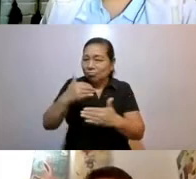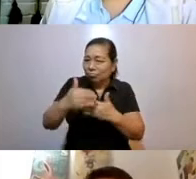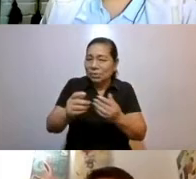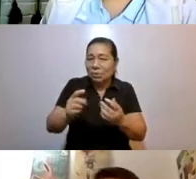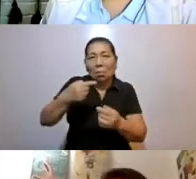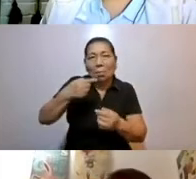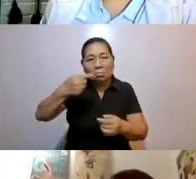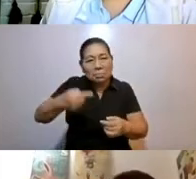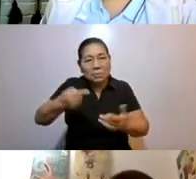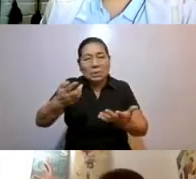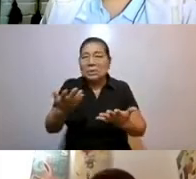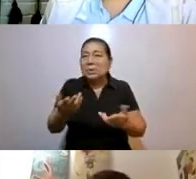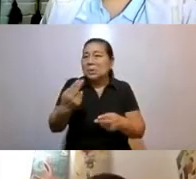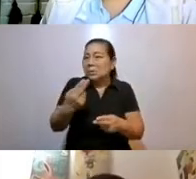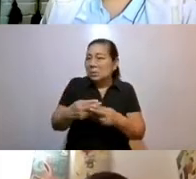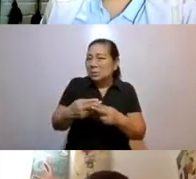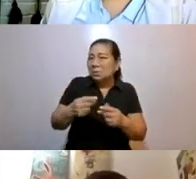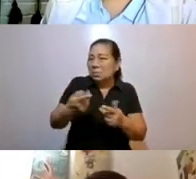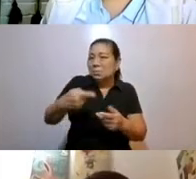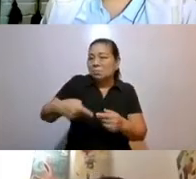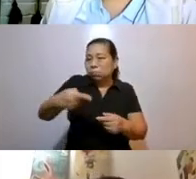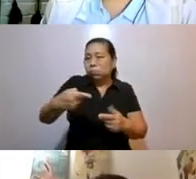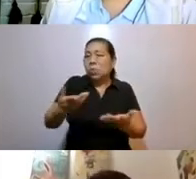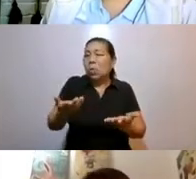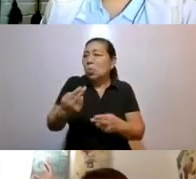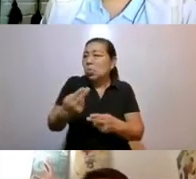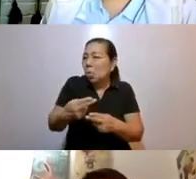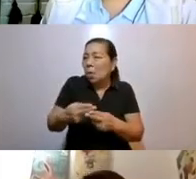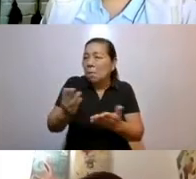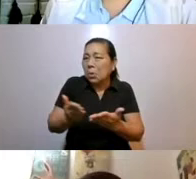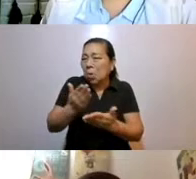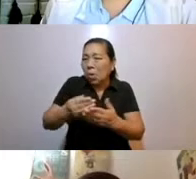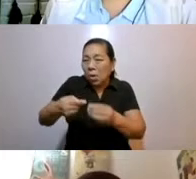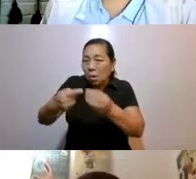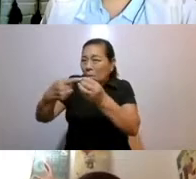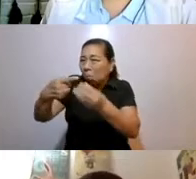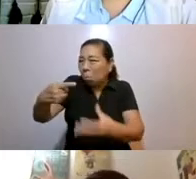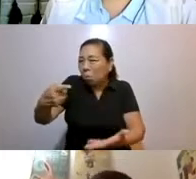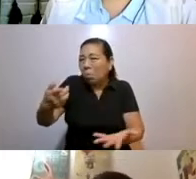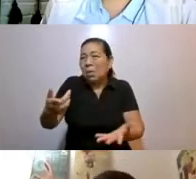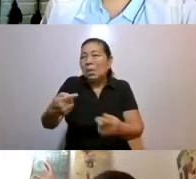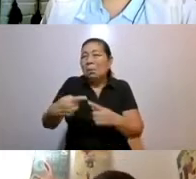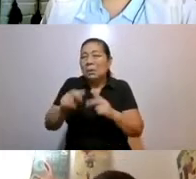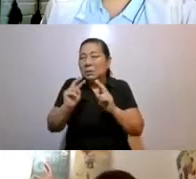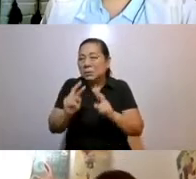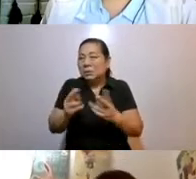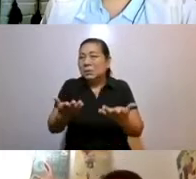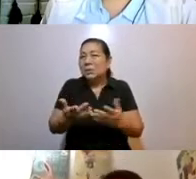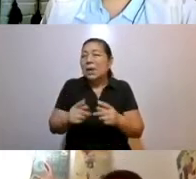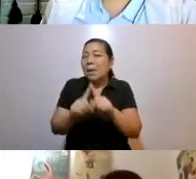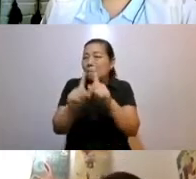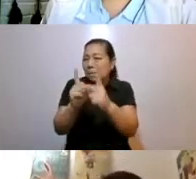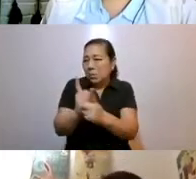disfunción sexual. Llámese disfunción eréctil, llámese problema de eyaculación rápida, por ejemplo, que lo vemos en la